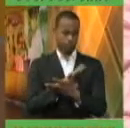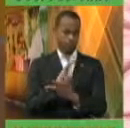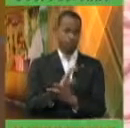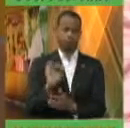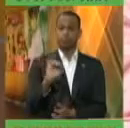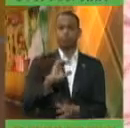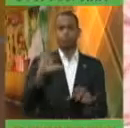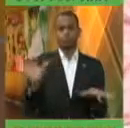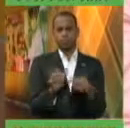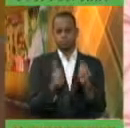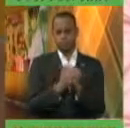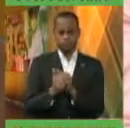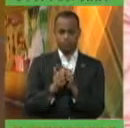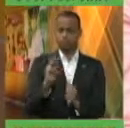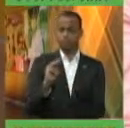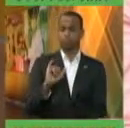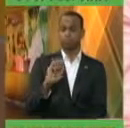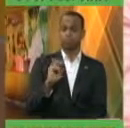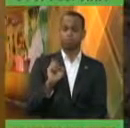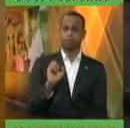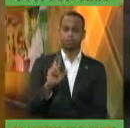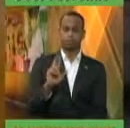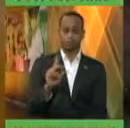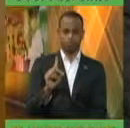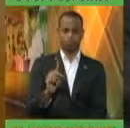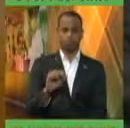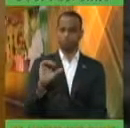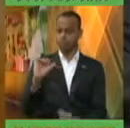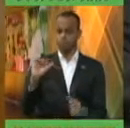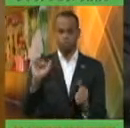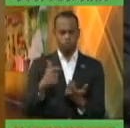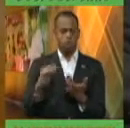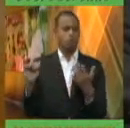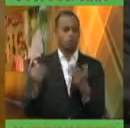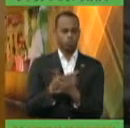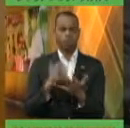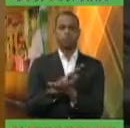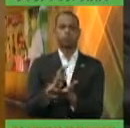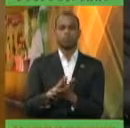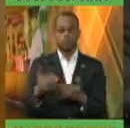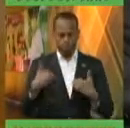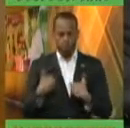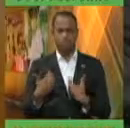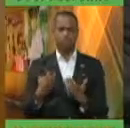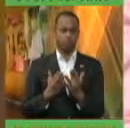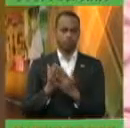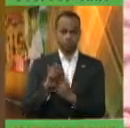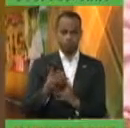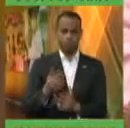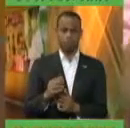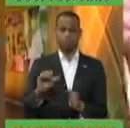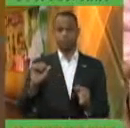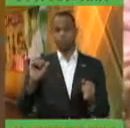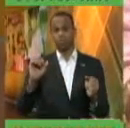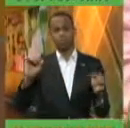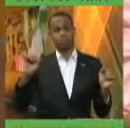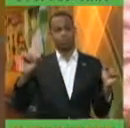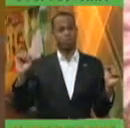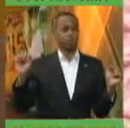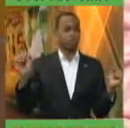conjuntamente con todas las escuelas construir las nuevas las nuevas no vamos a decir que todas al